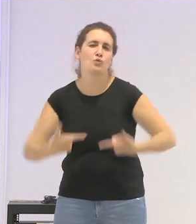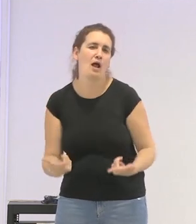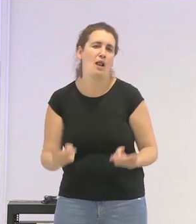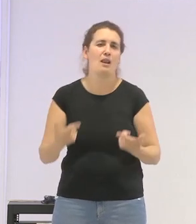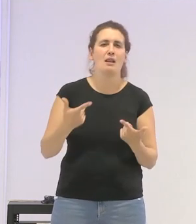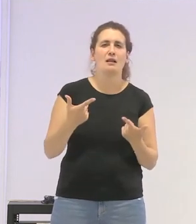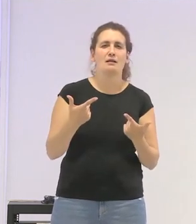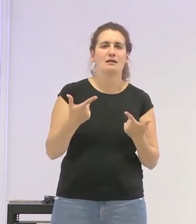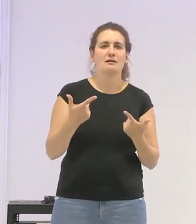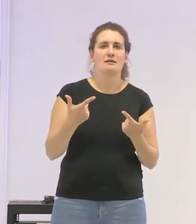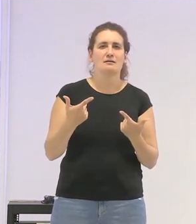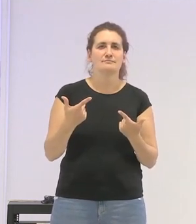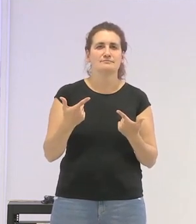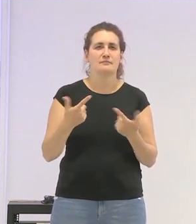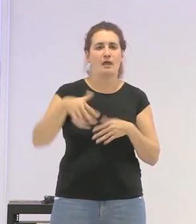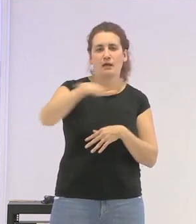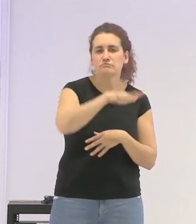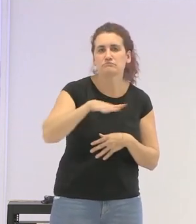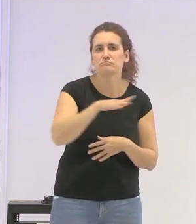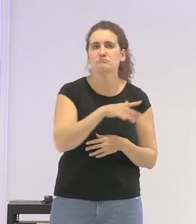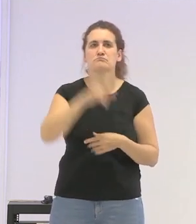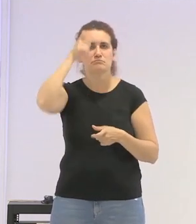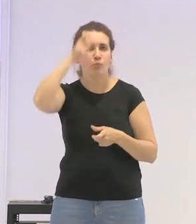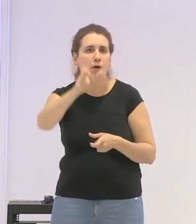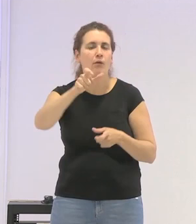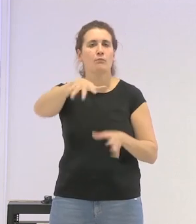cierta vuelta incluso a una ruralidad,